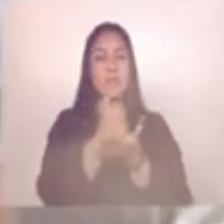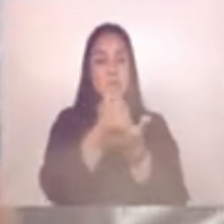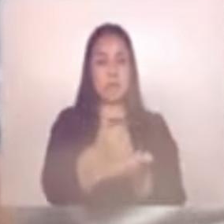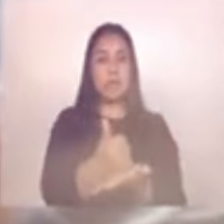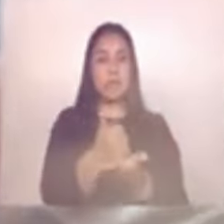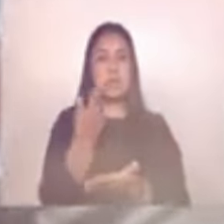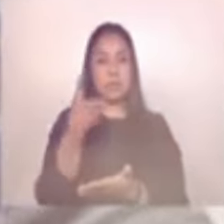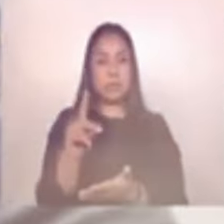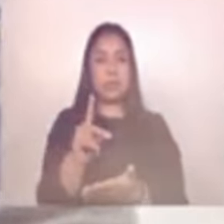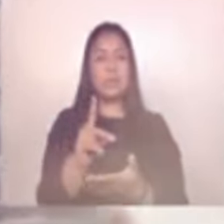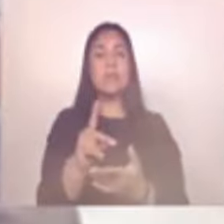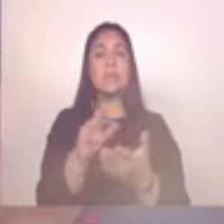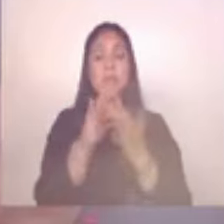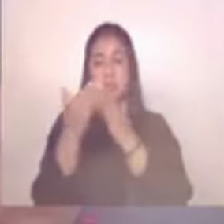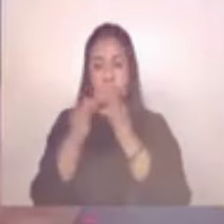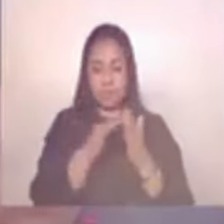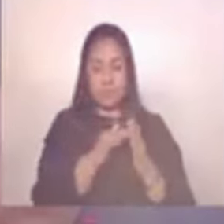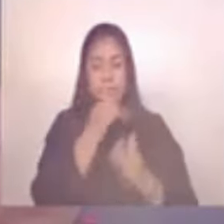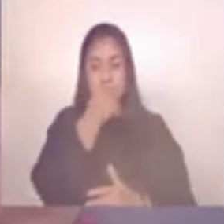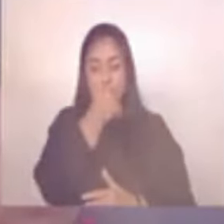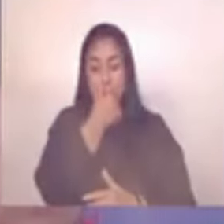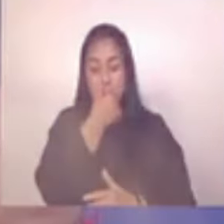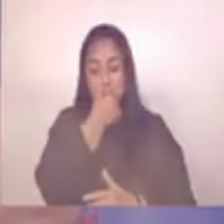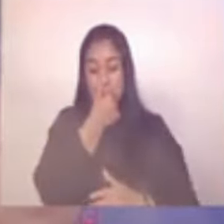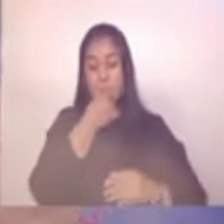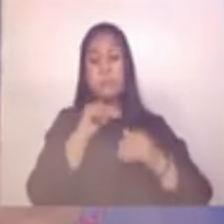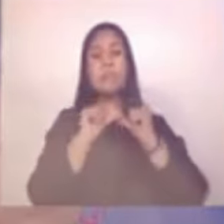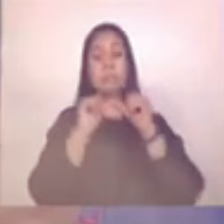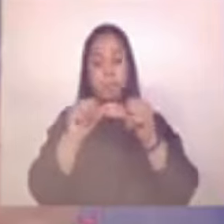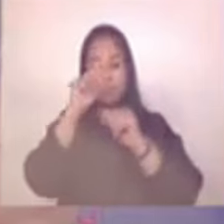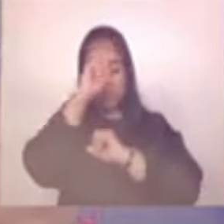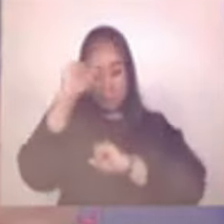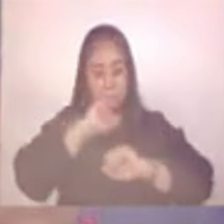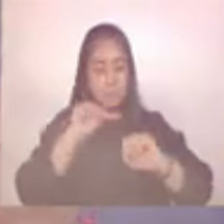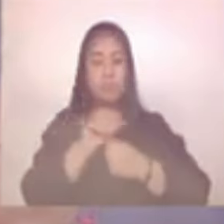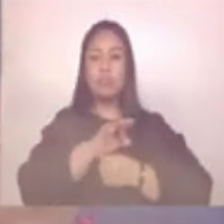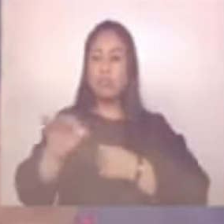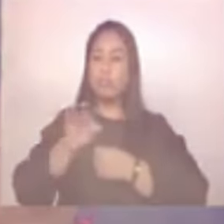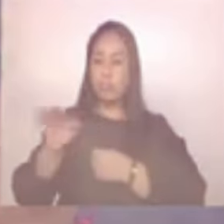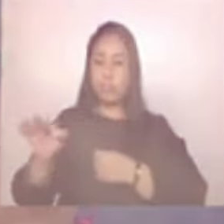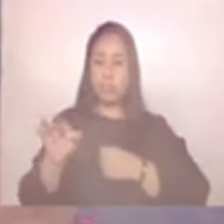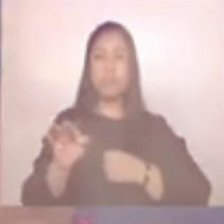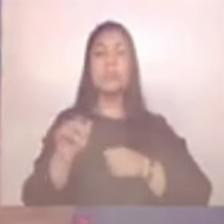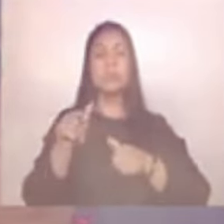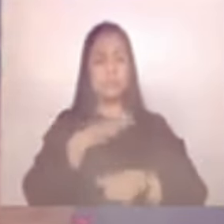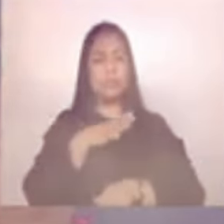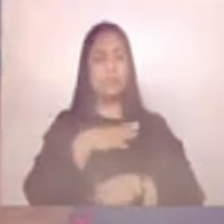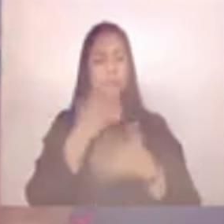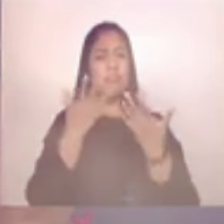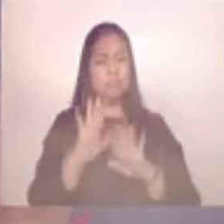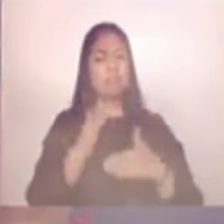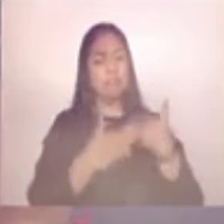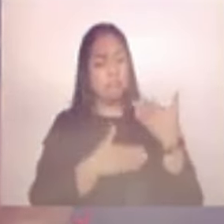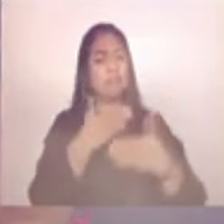la comunidad. Sigamos trabajando, pueblo zacapulteco, tenemos ya una ruta,